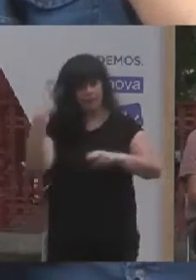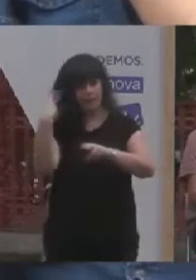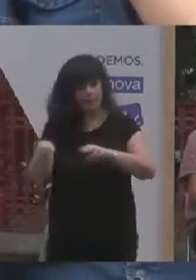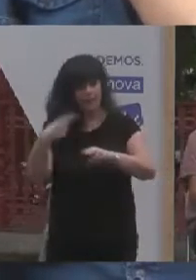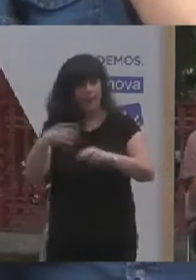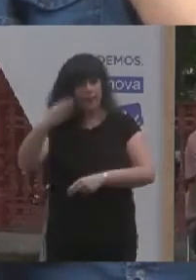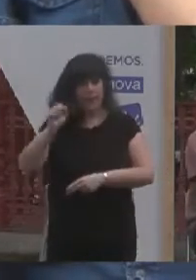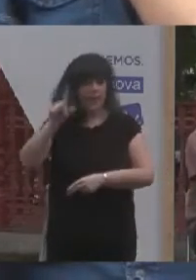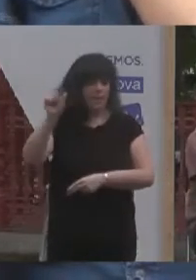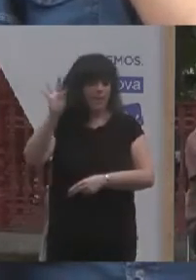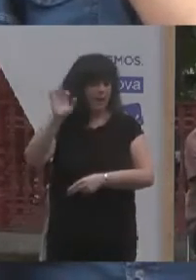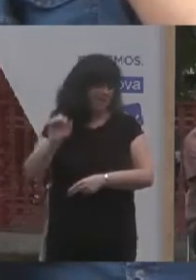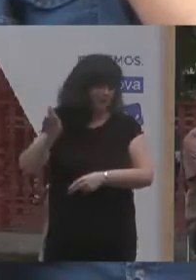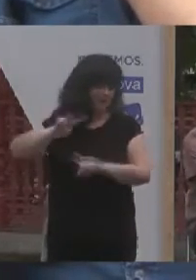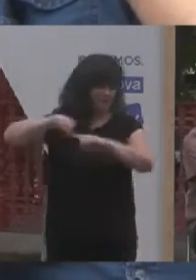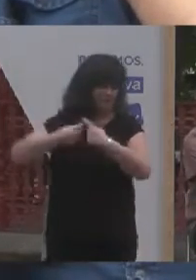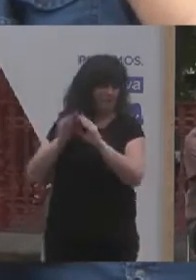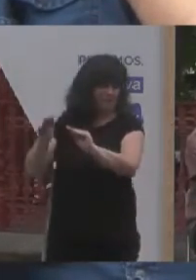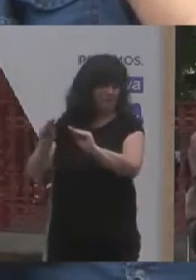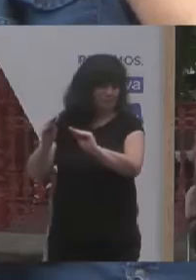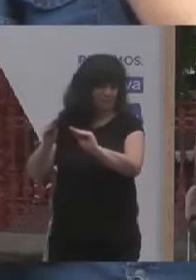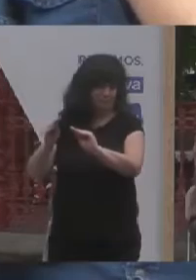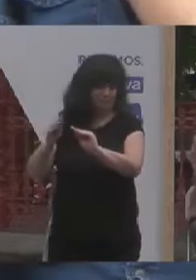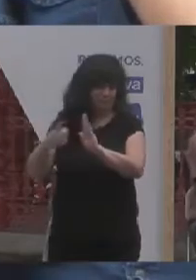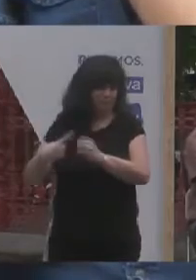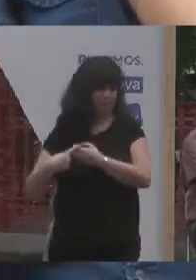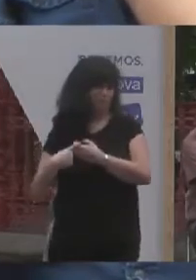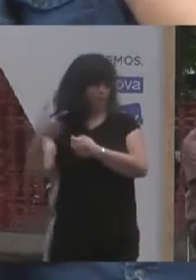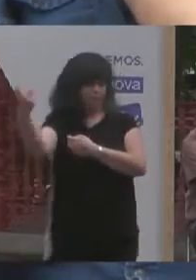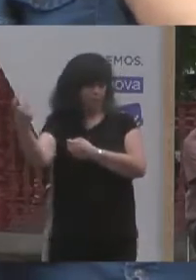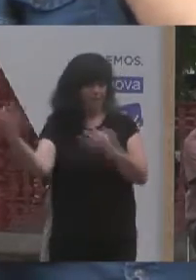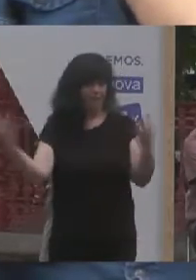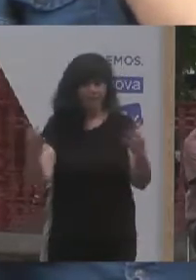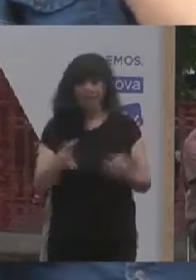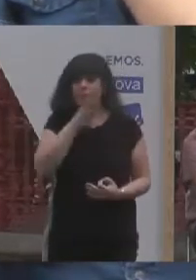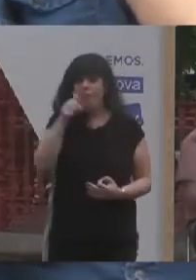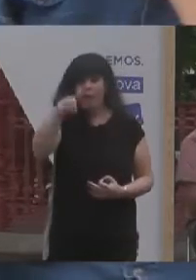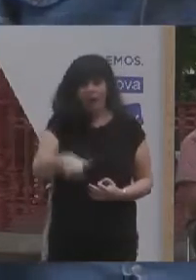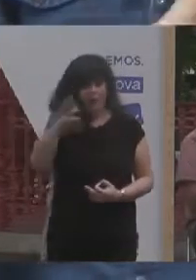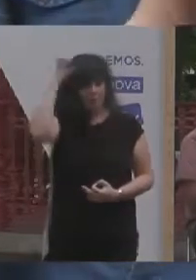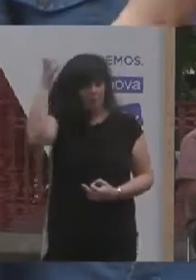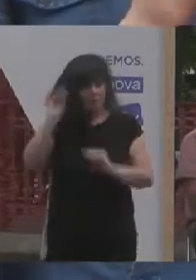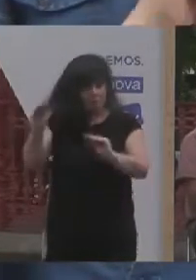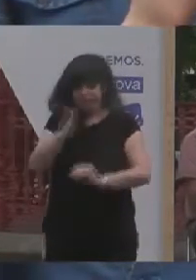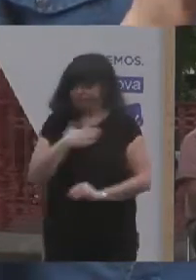a Baltarada, unha desas monarquías que non queremos nas nosas vidas.